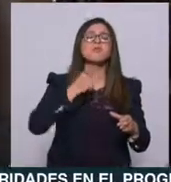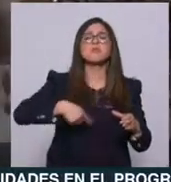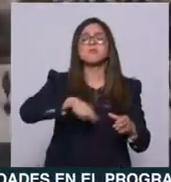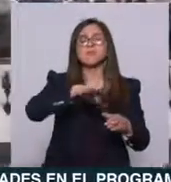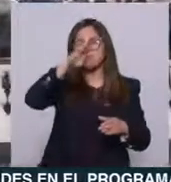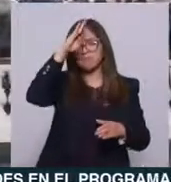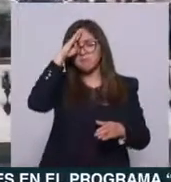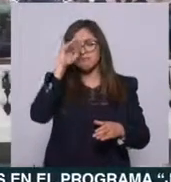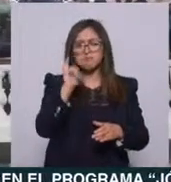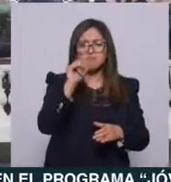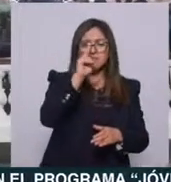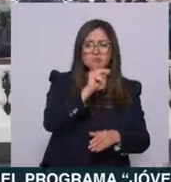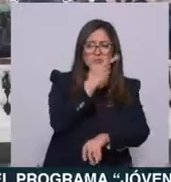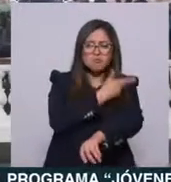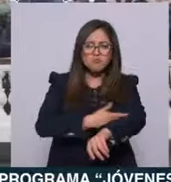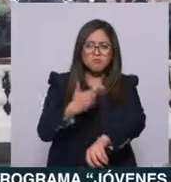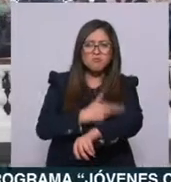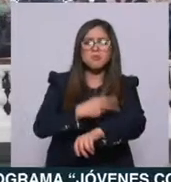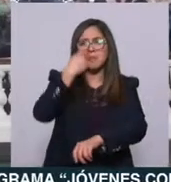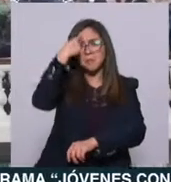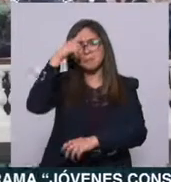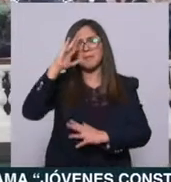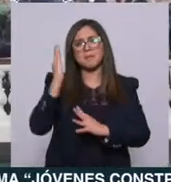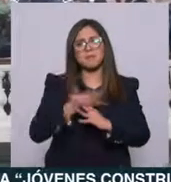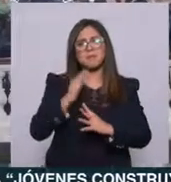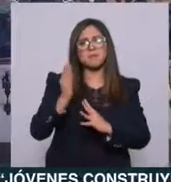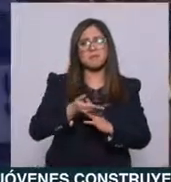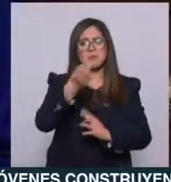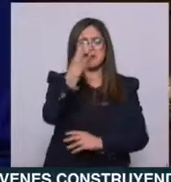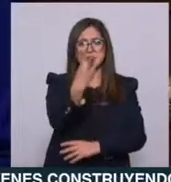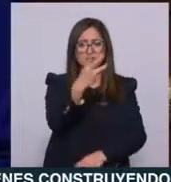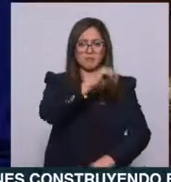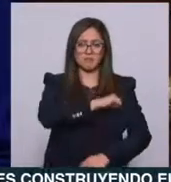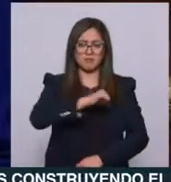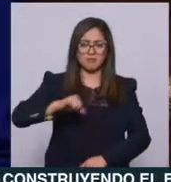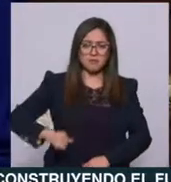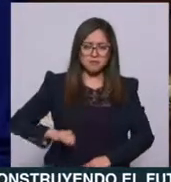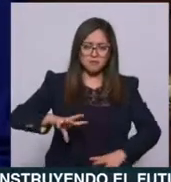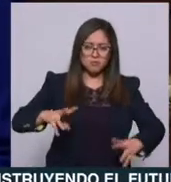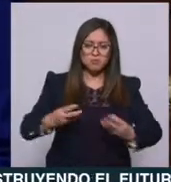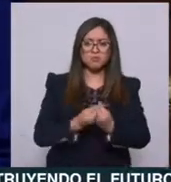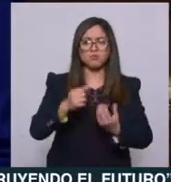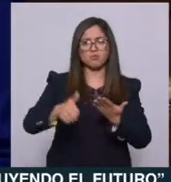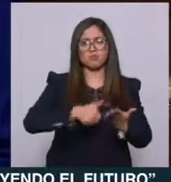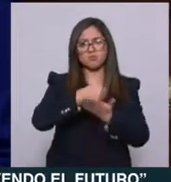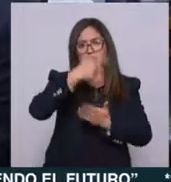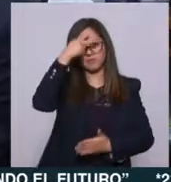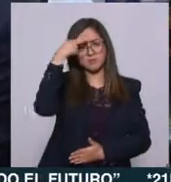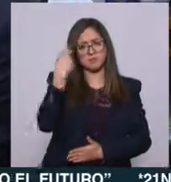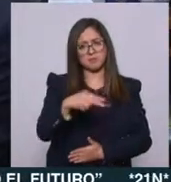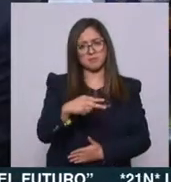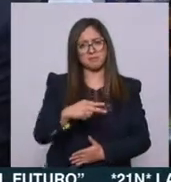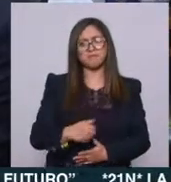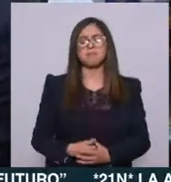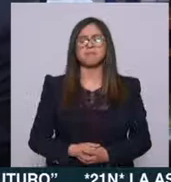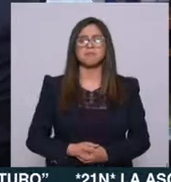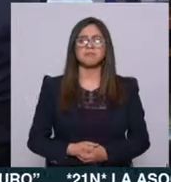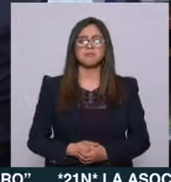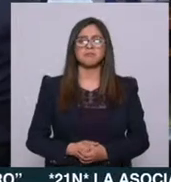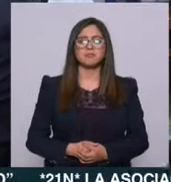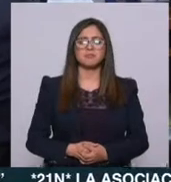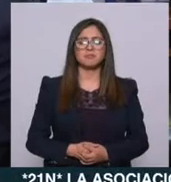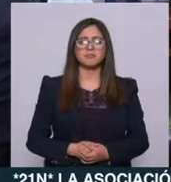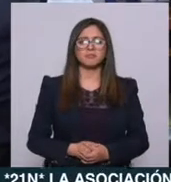proceso de revisión de la configuración para la división territorial de las demarcaciones que conforman la Ciudad de México. No se puede dejar de